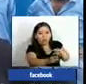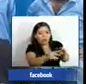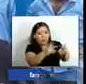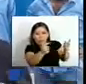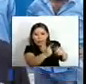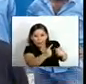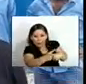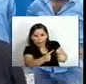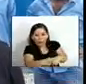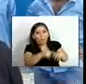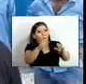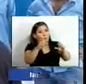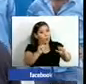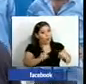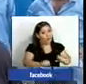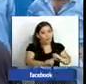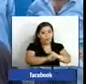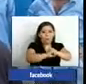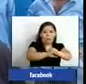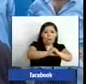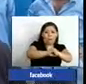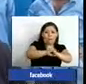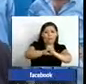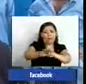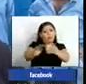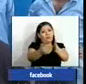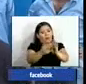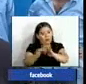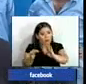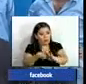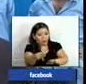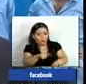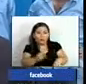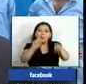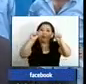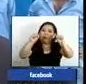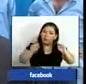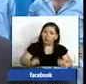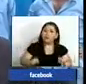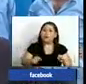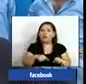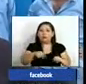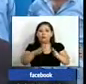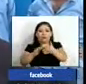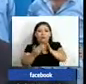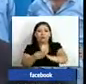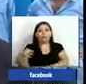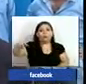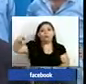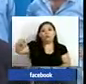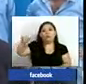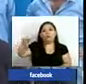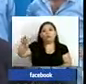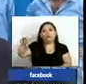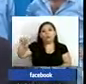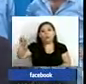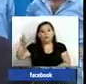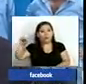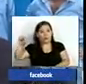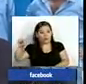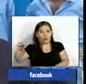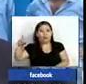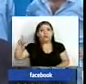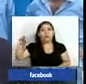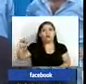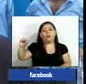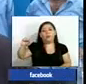descarga para incrementar la producción del pozo, y esto va a permitir poder llegar hasta la colonia Pinares de Suiza, que también, como la